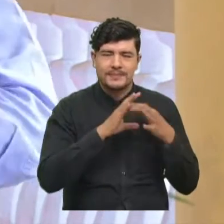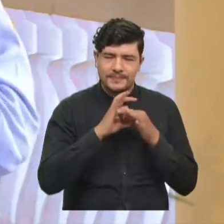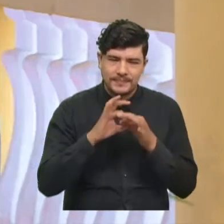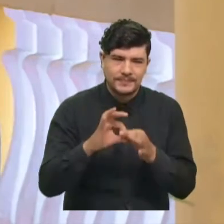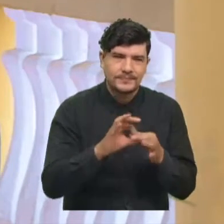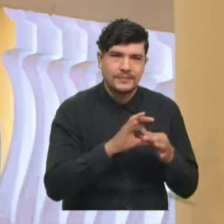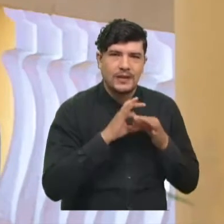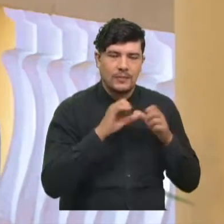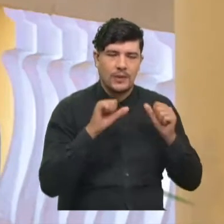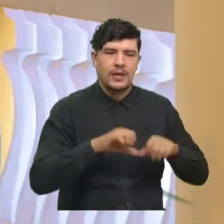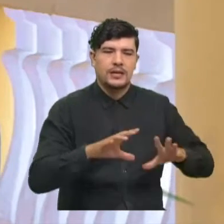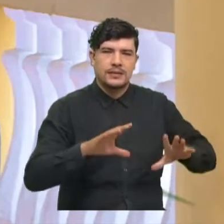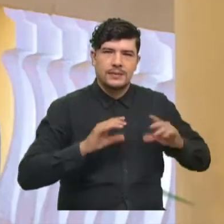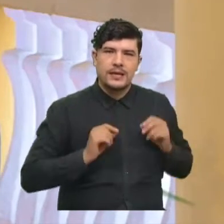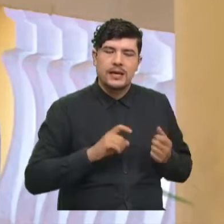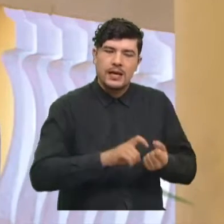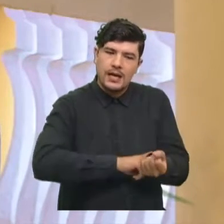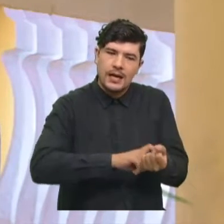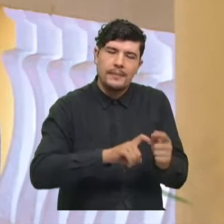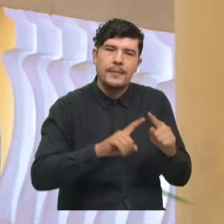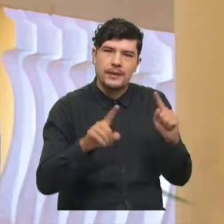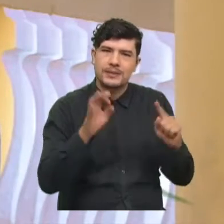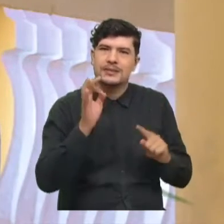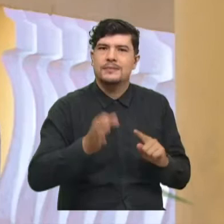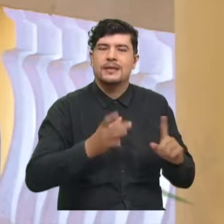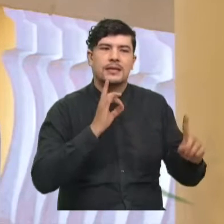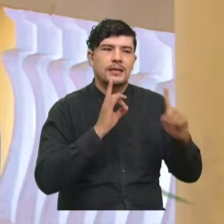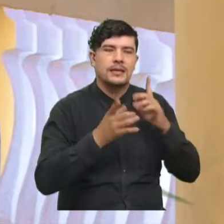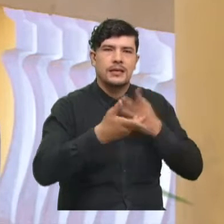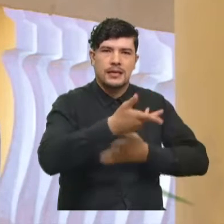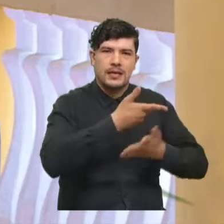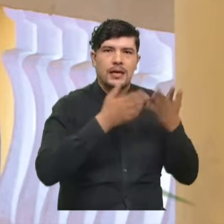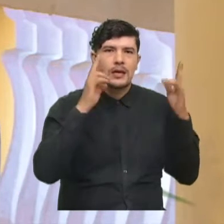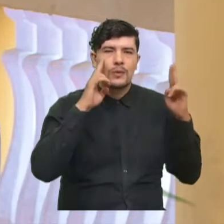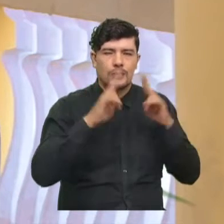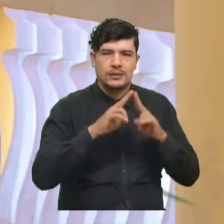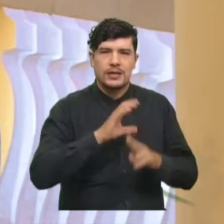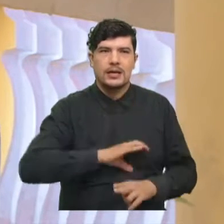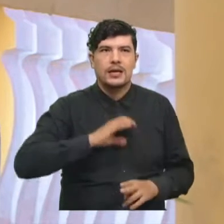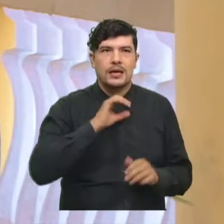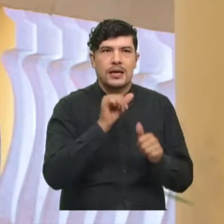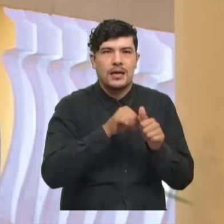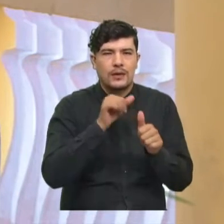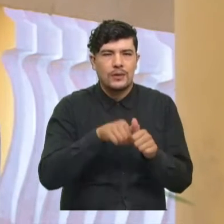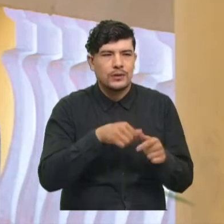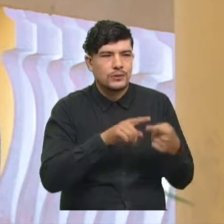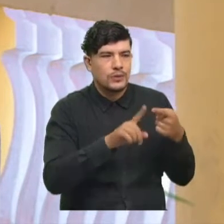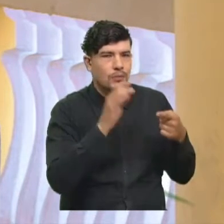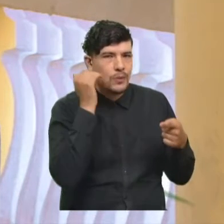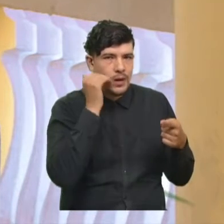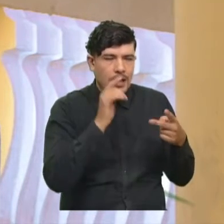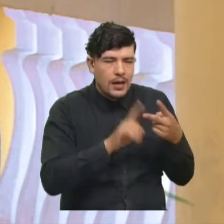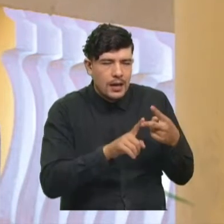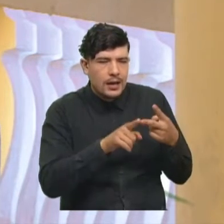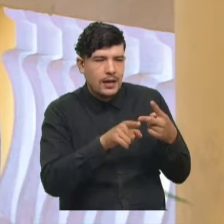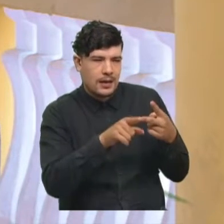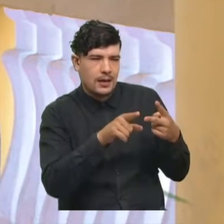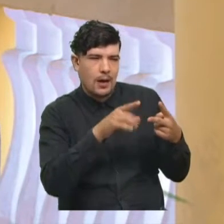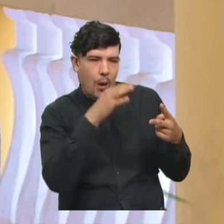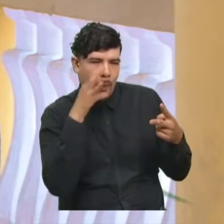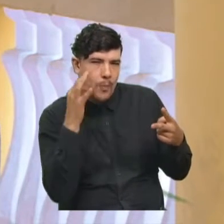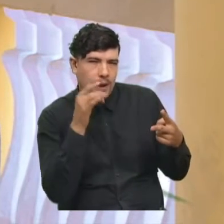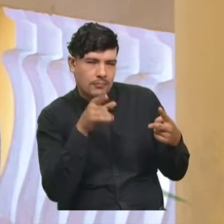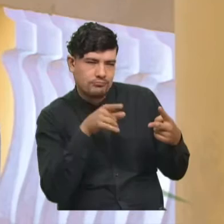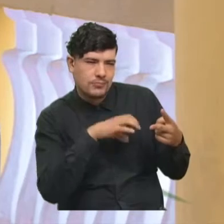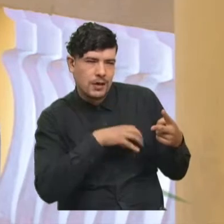lo de la mejor manera creo que en eso siempre uno conoce la característica de la mujer del santander ya no y bueno